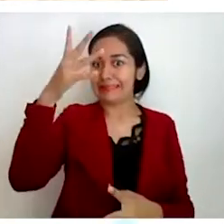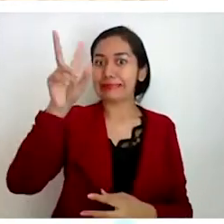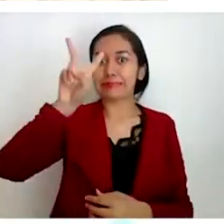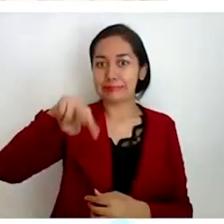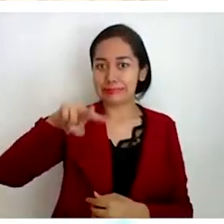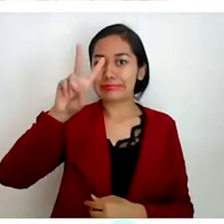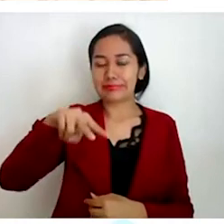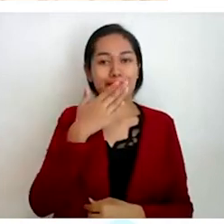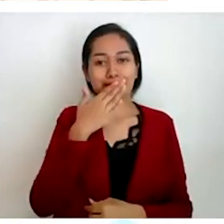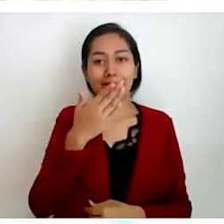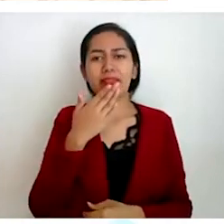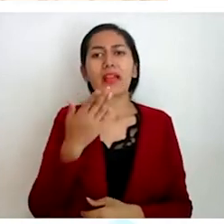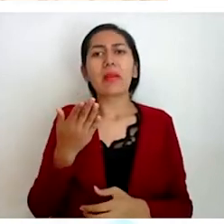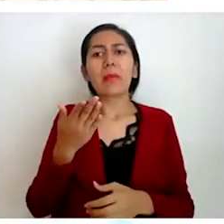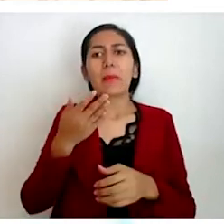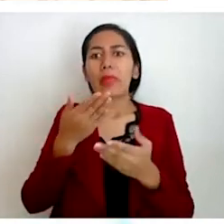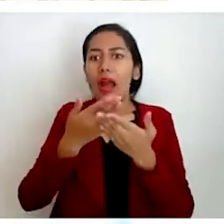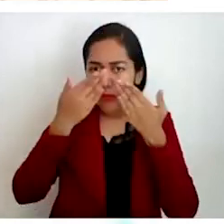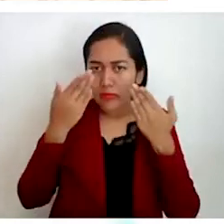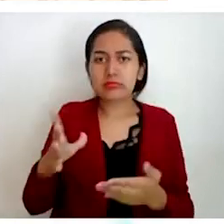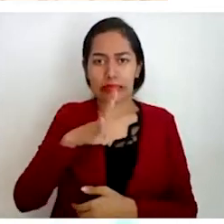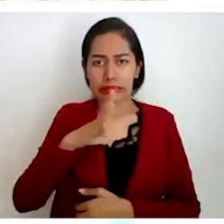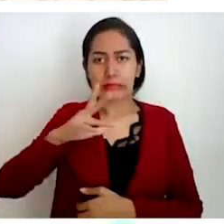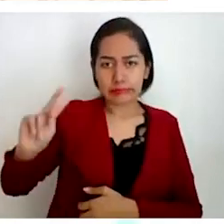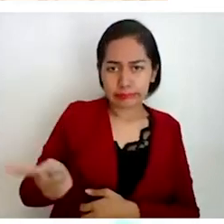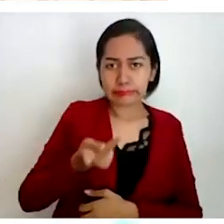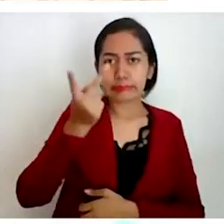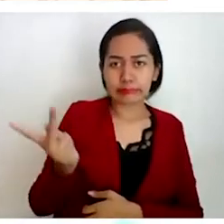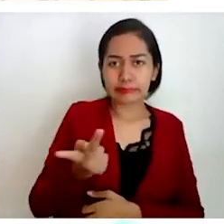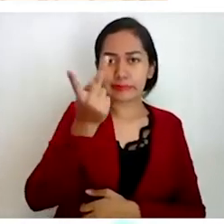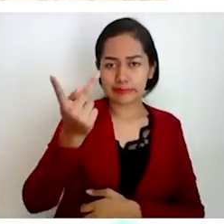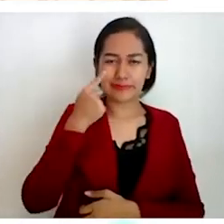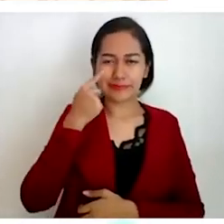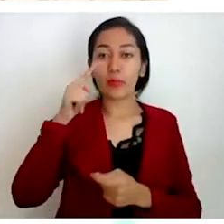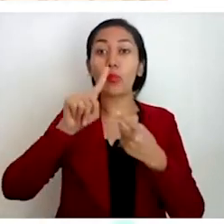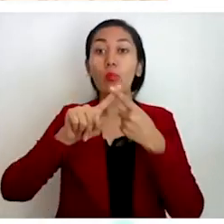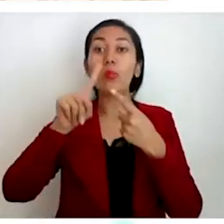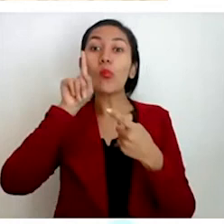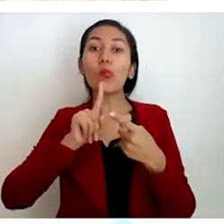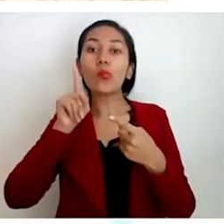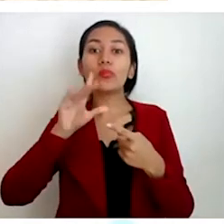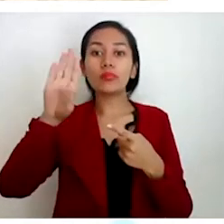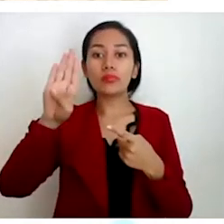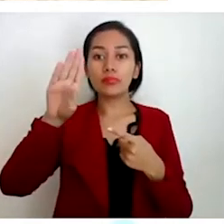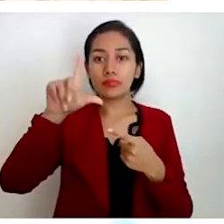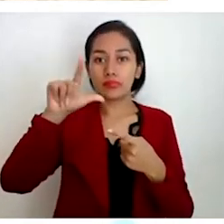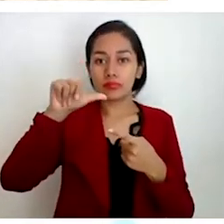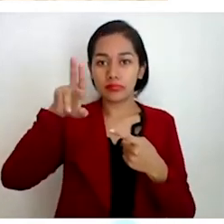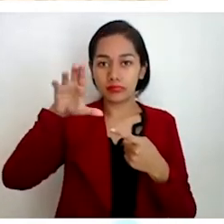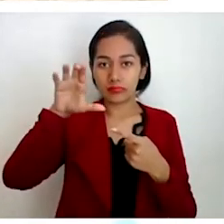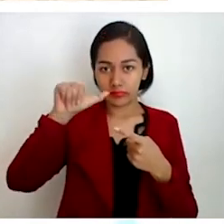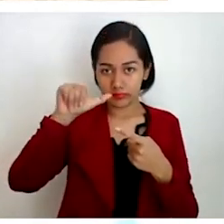agrupándolas en bloques de tres. Nos sí. Pregunta Blanca, ¿qué iglesia es la que aparece en la película de